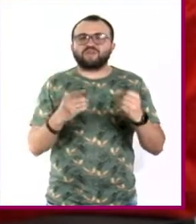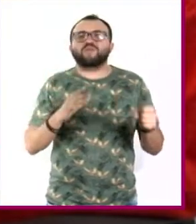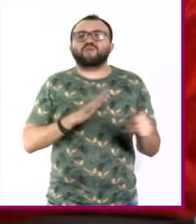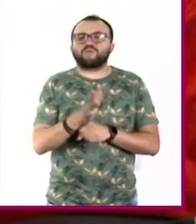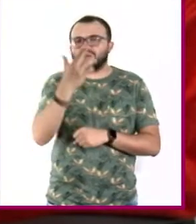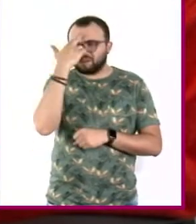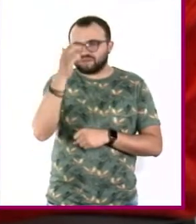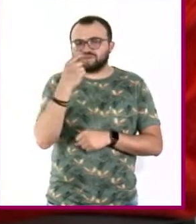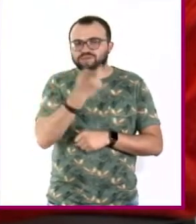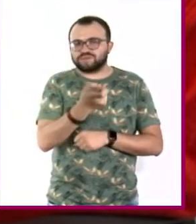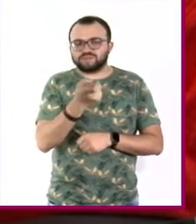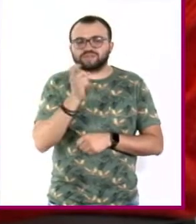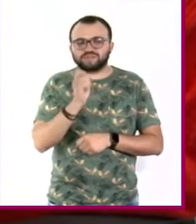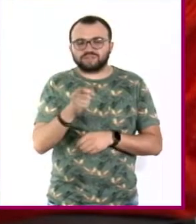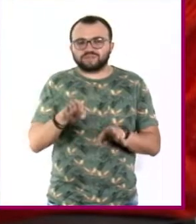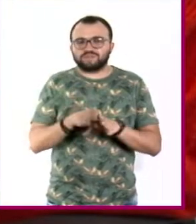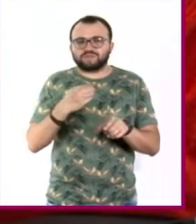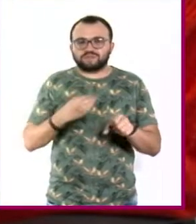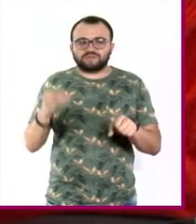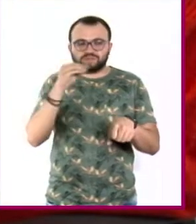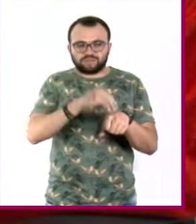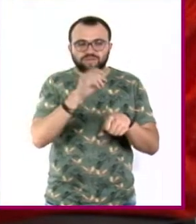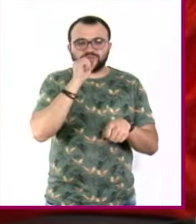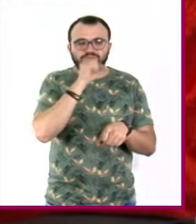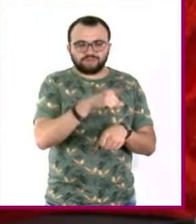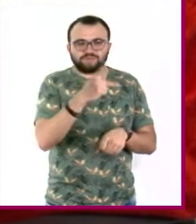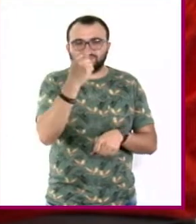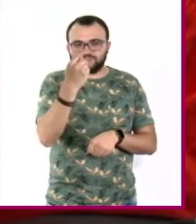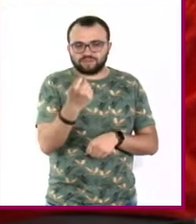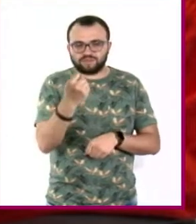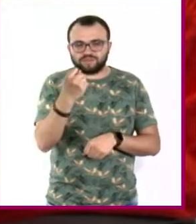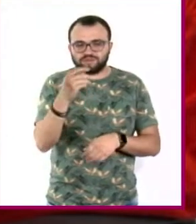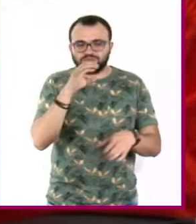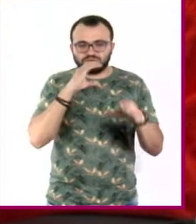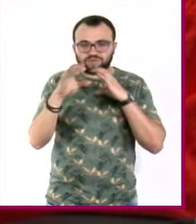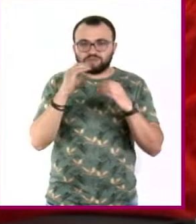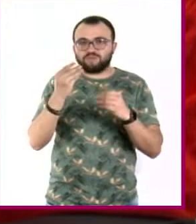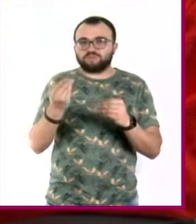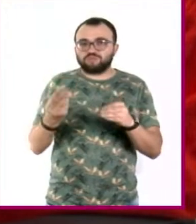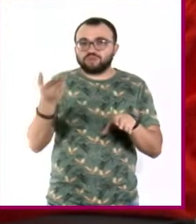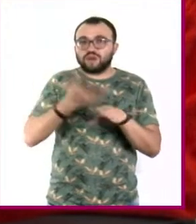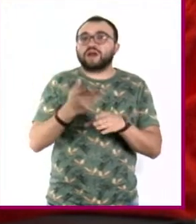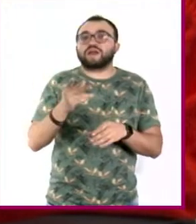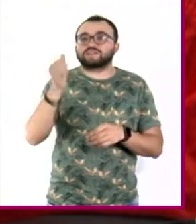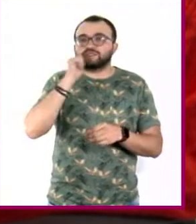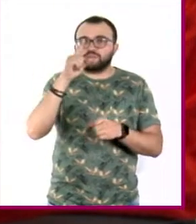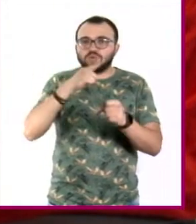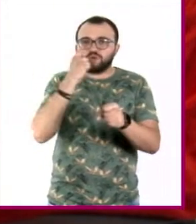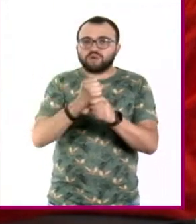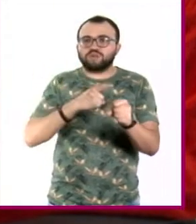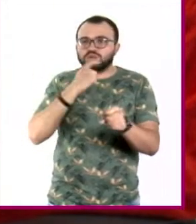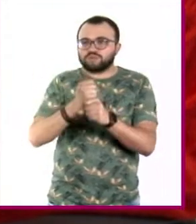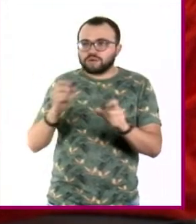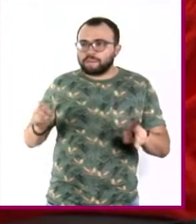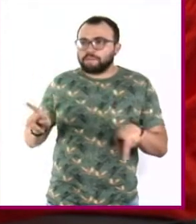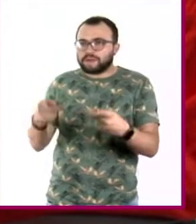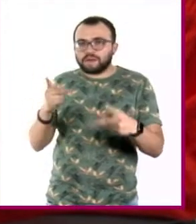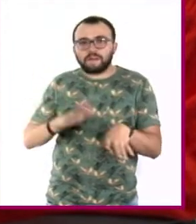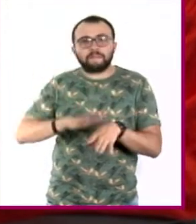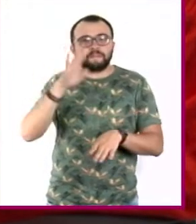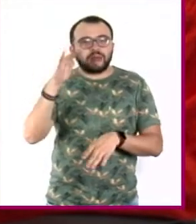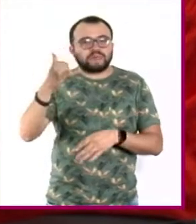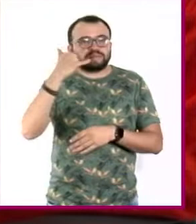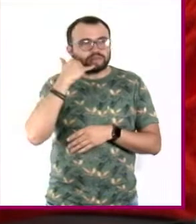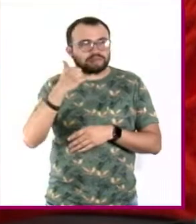razón de que, a pesar de que la inversión en telecomunicaciones es muy alta y cada año se vendan más celulares, tengamos un rezago en conectividad